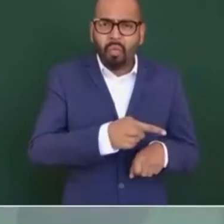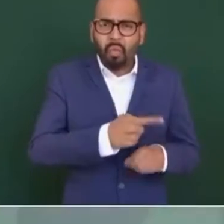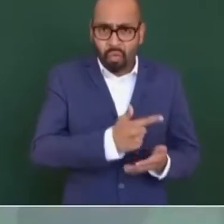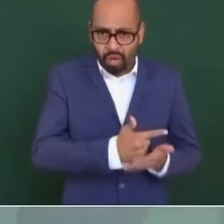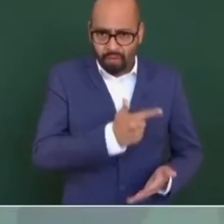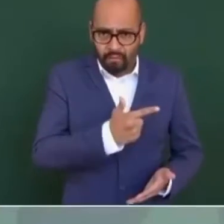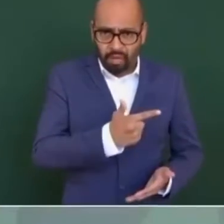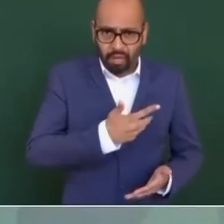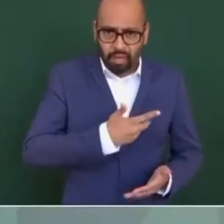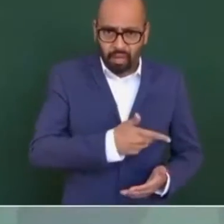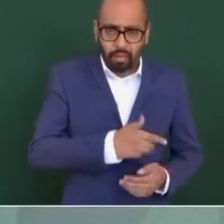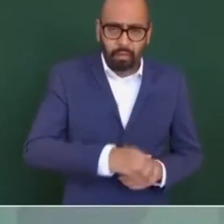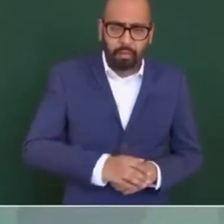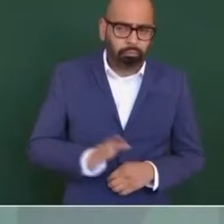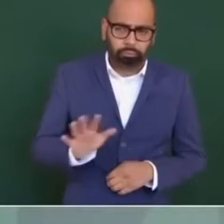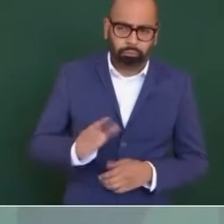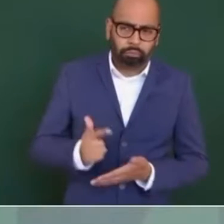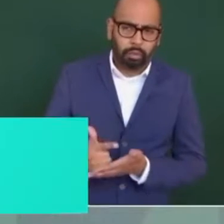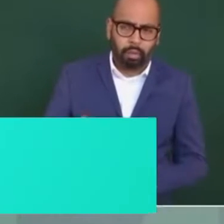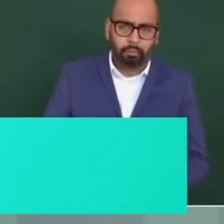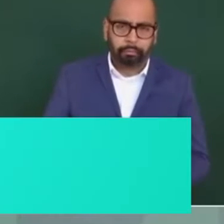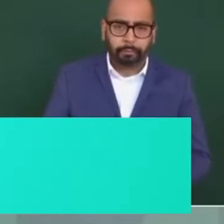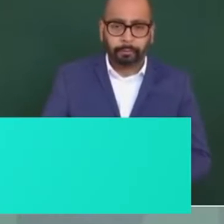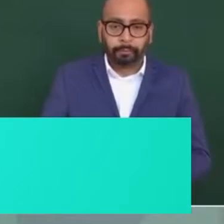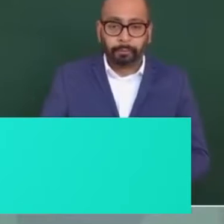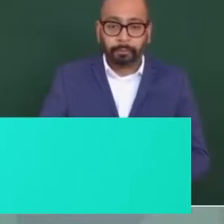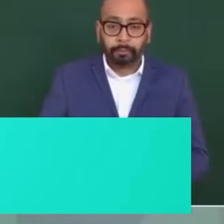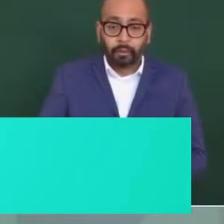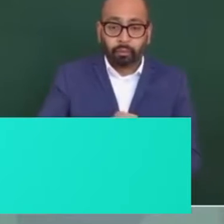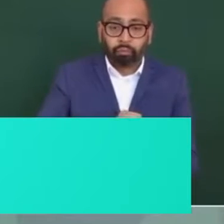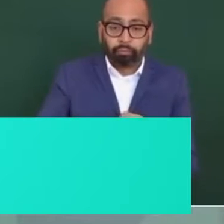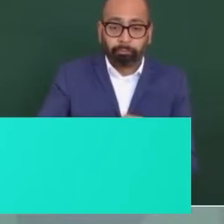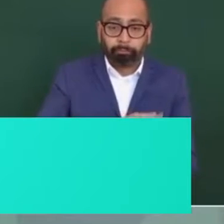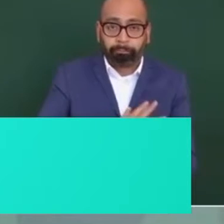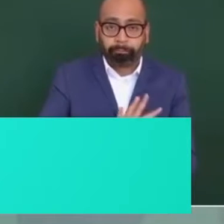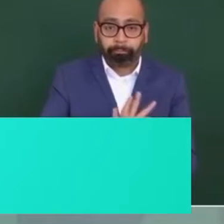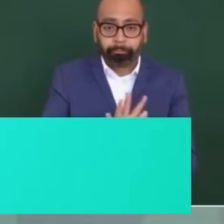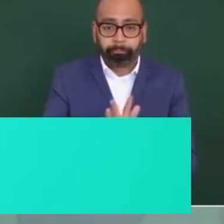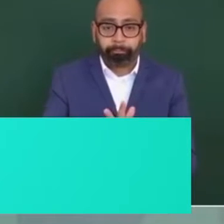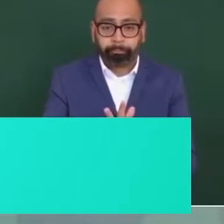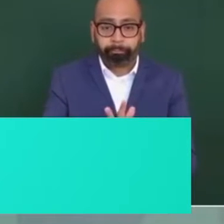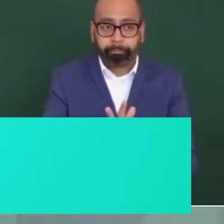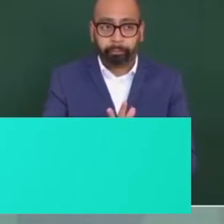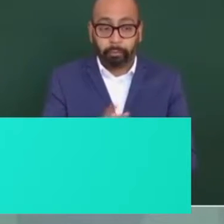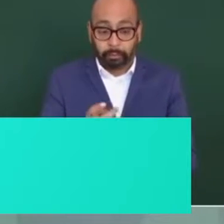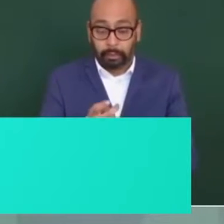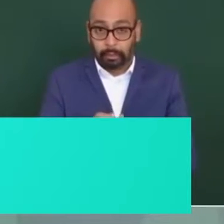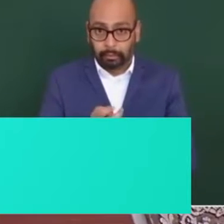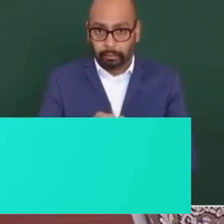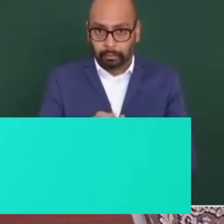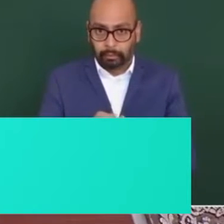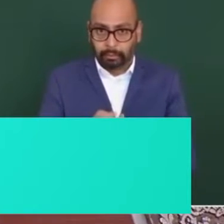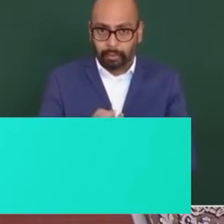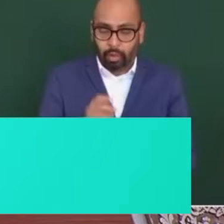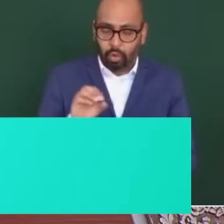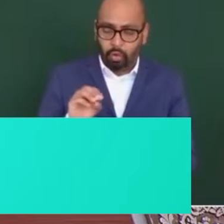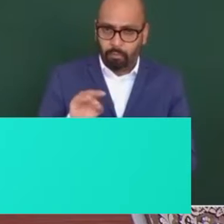no está grave. Una de las cosas que tiene esta variante hasta ahora es